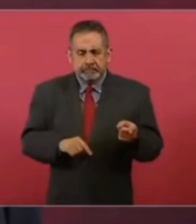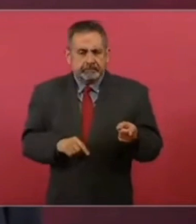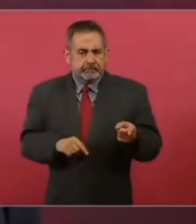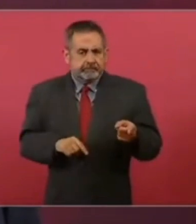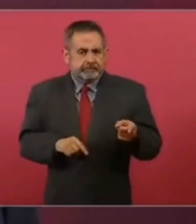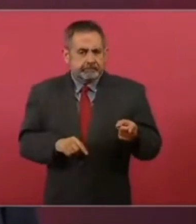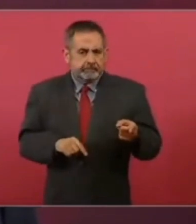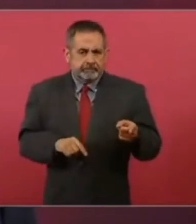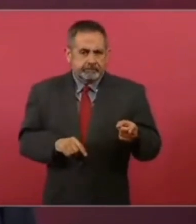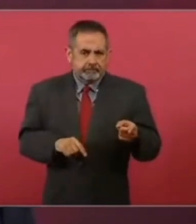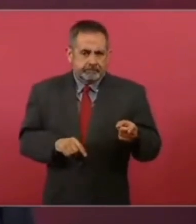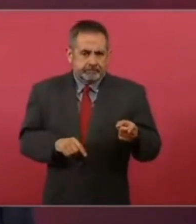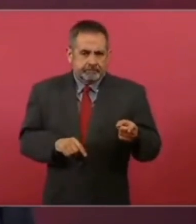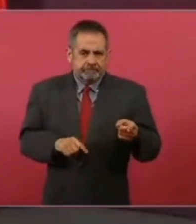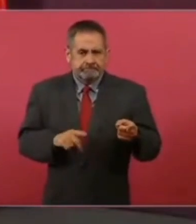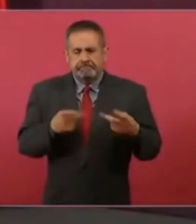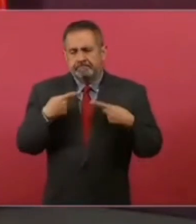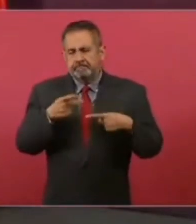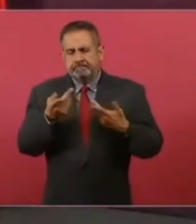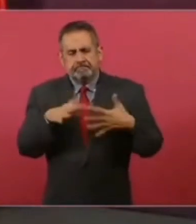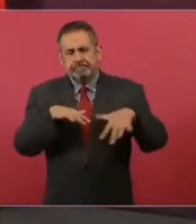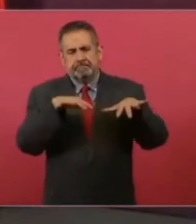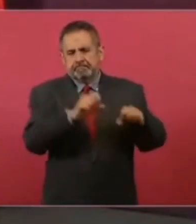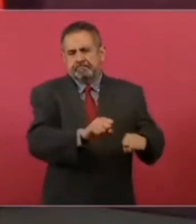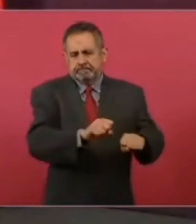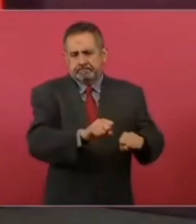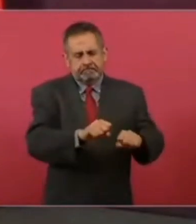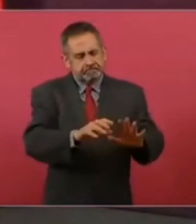que fueron detenidos,